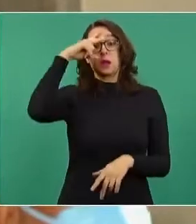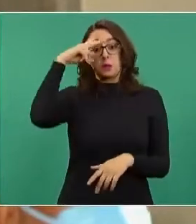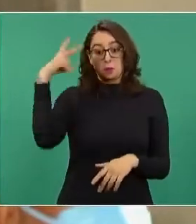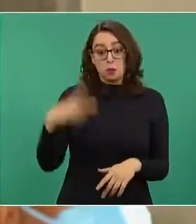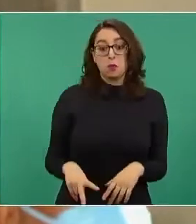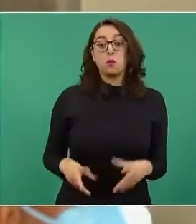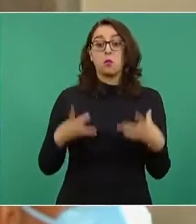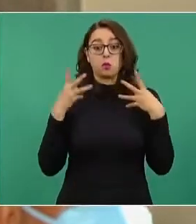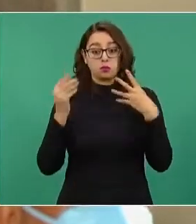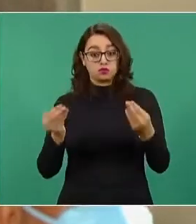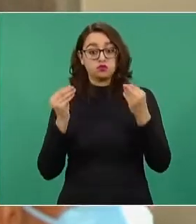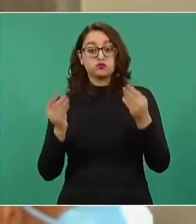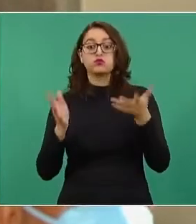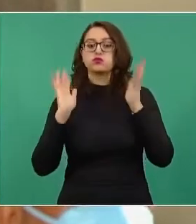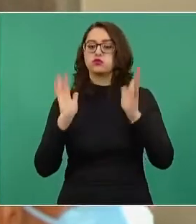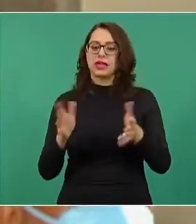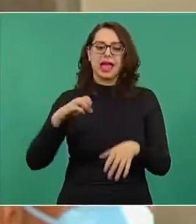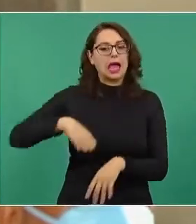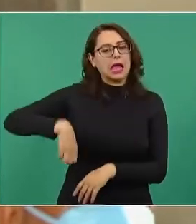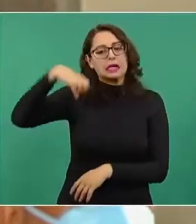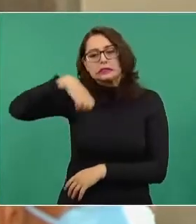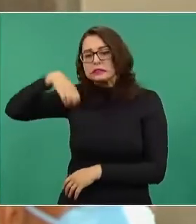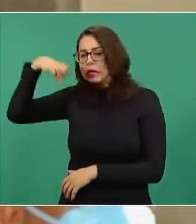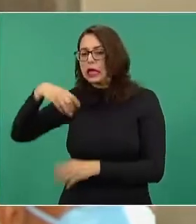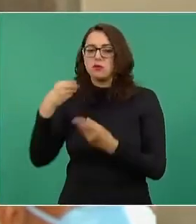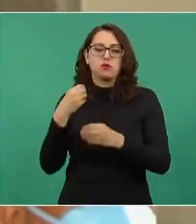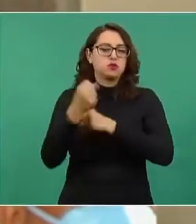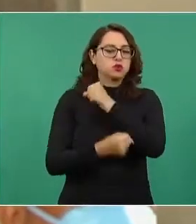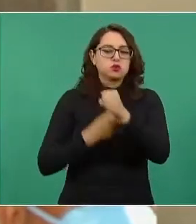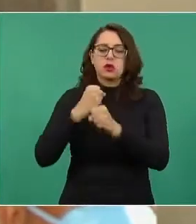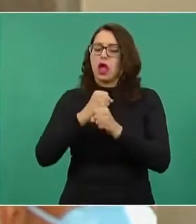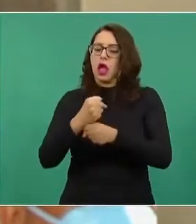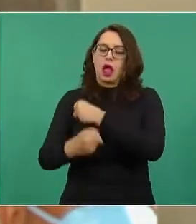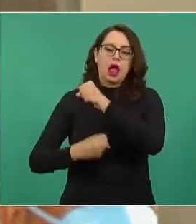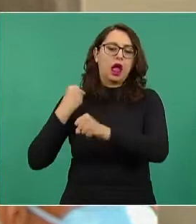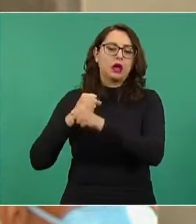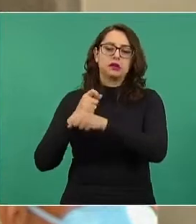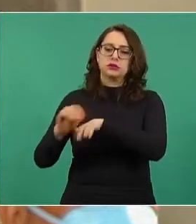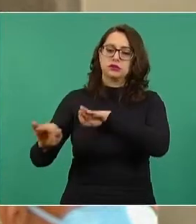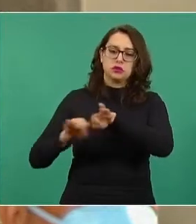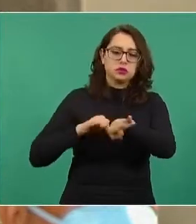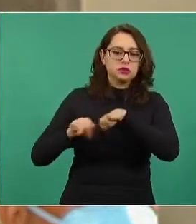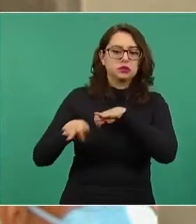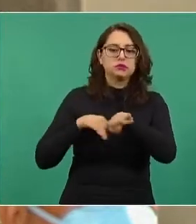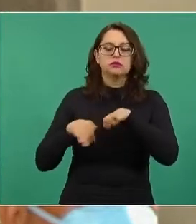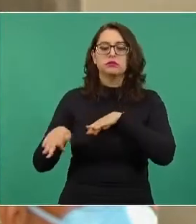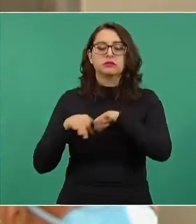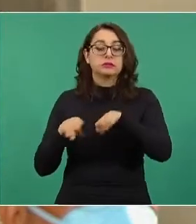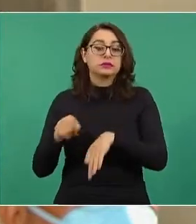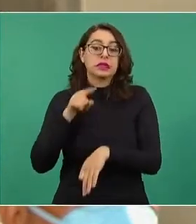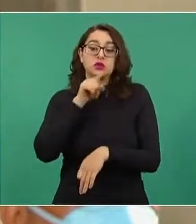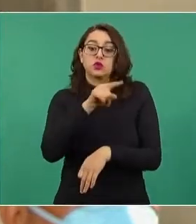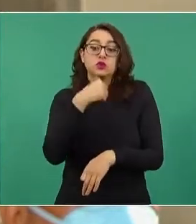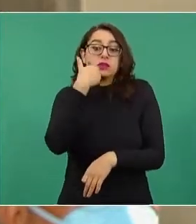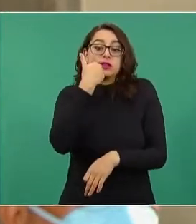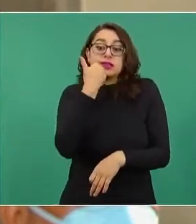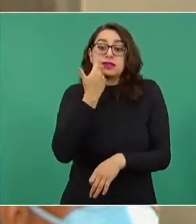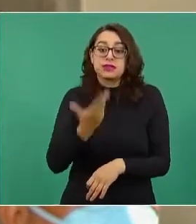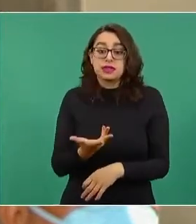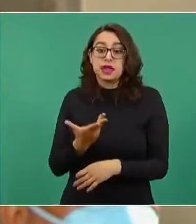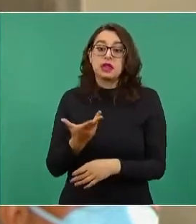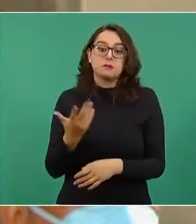vida, los alcanzó los años, el trabajo. Muchos de ellos están pidiendo